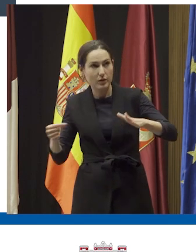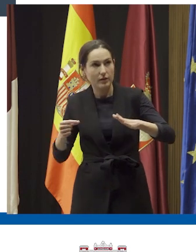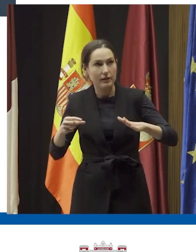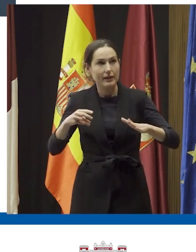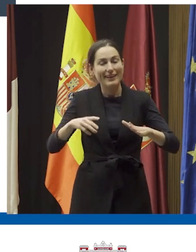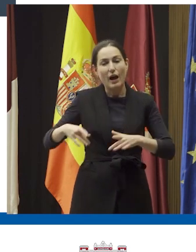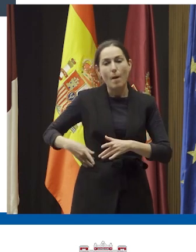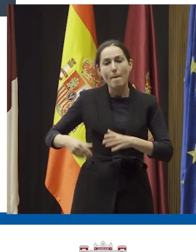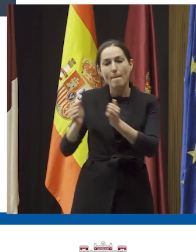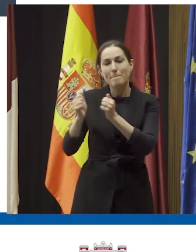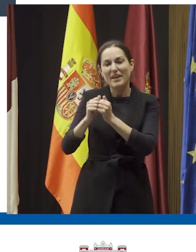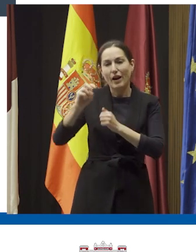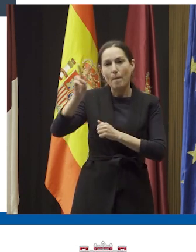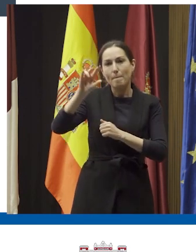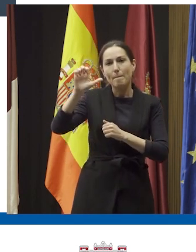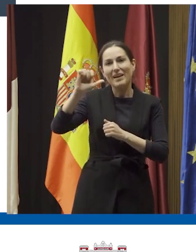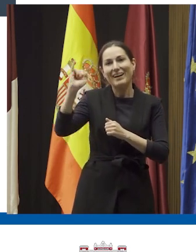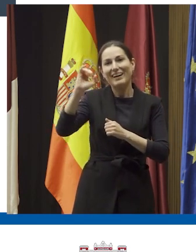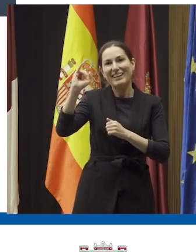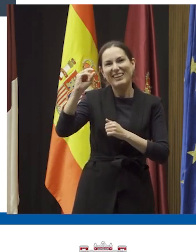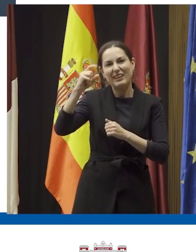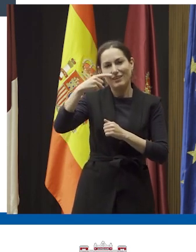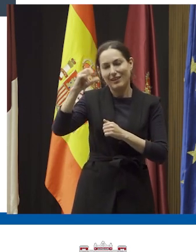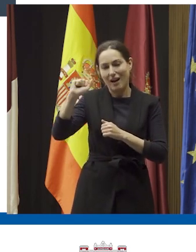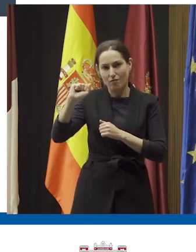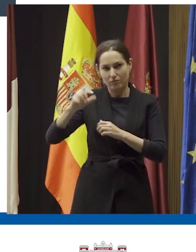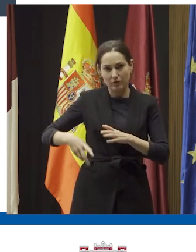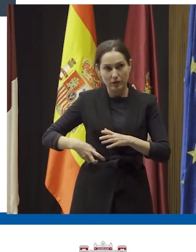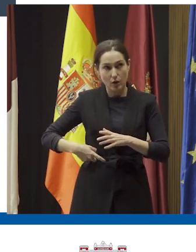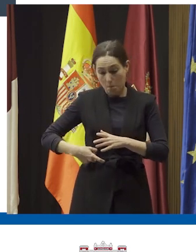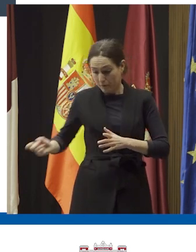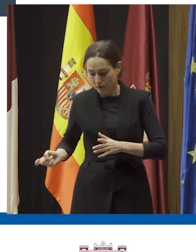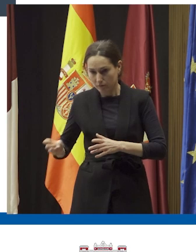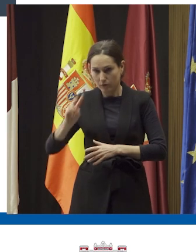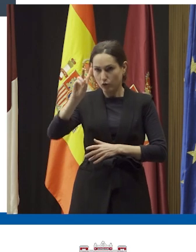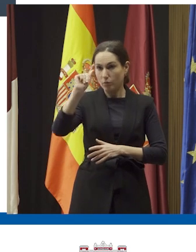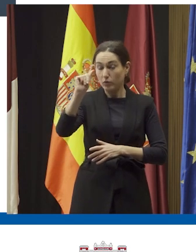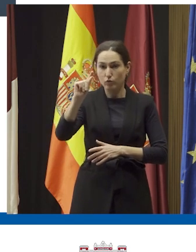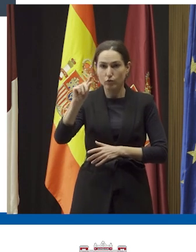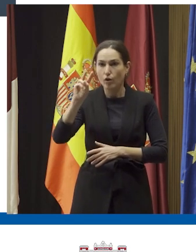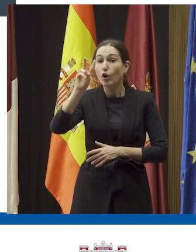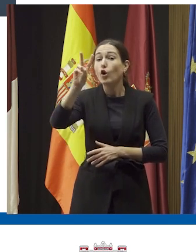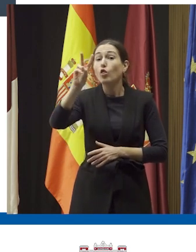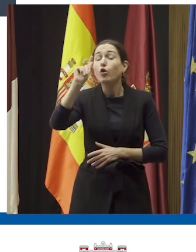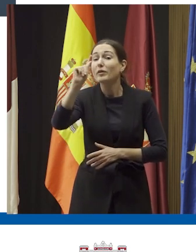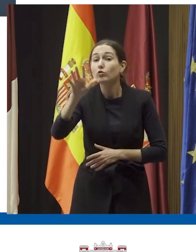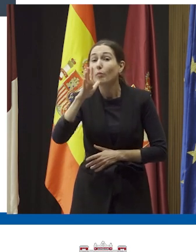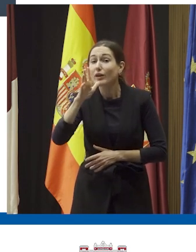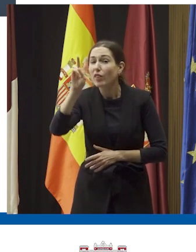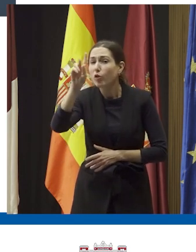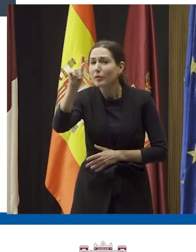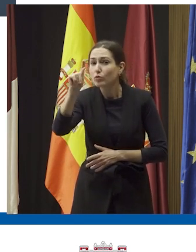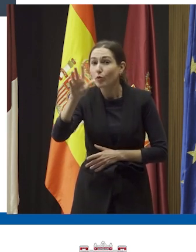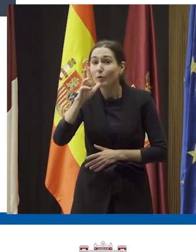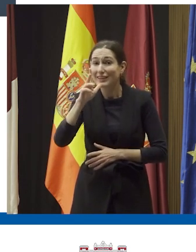la vejiga del paciente. 2 minutos. Porque si tardaba algo más, el paciente no lo contaba.